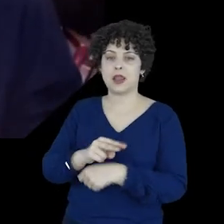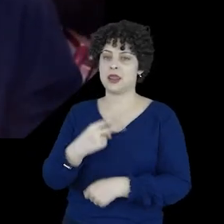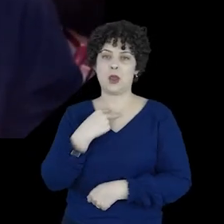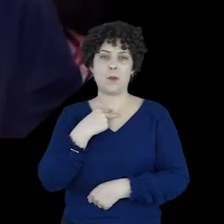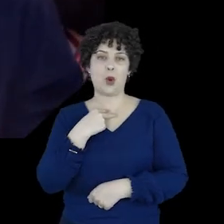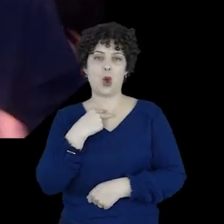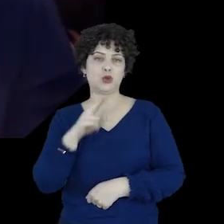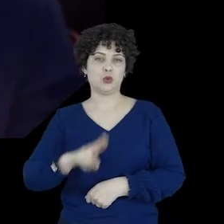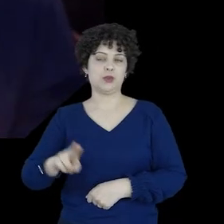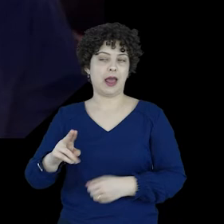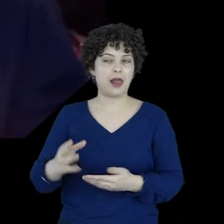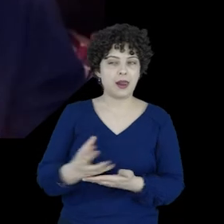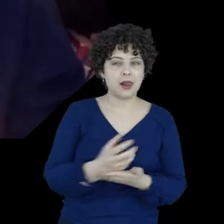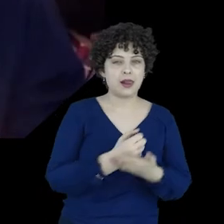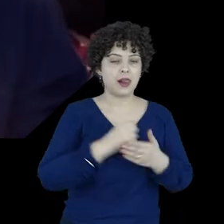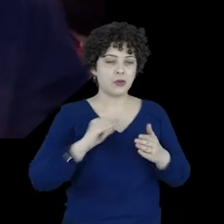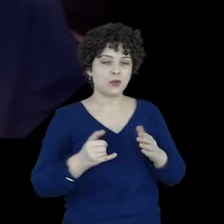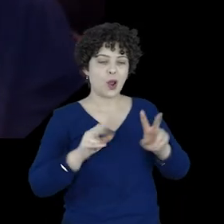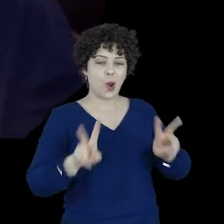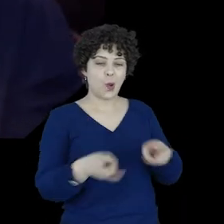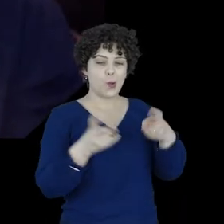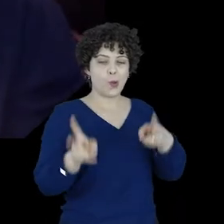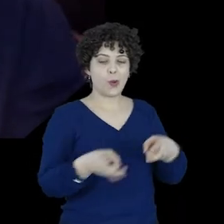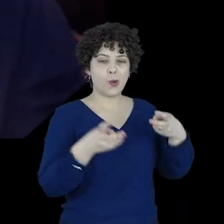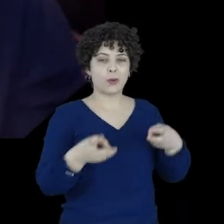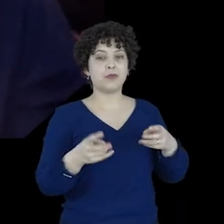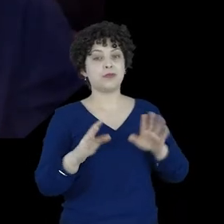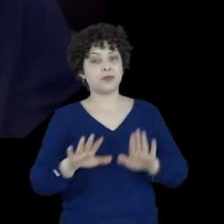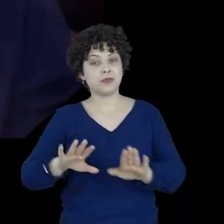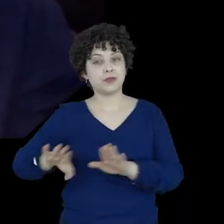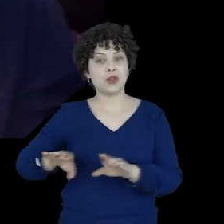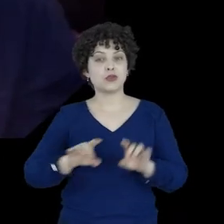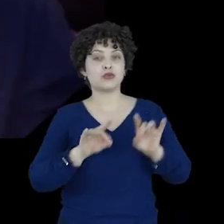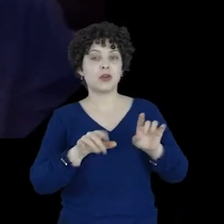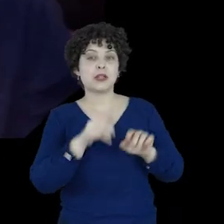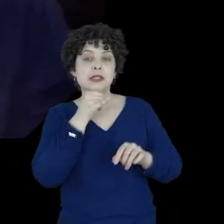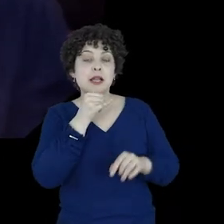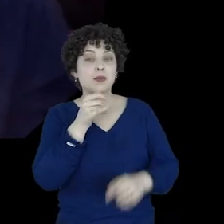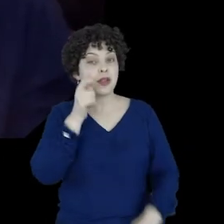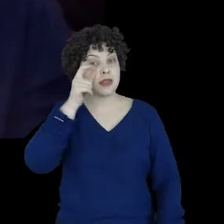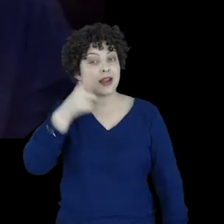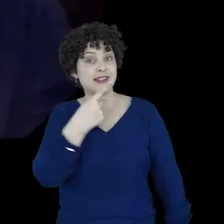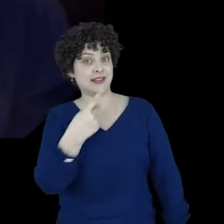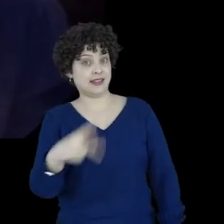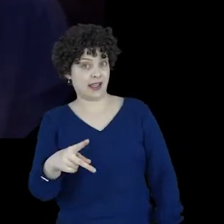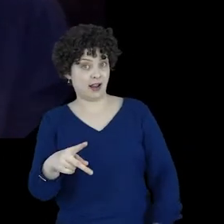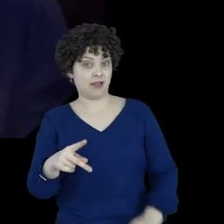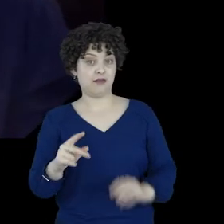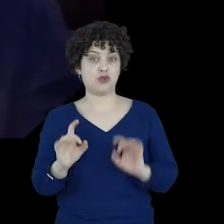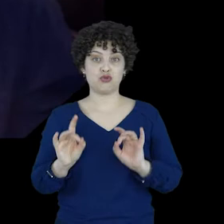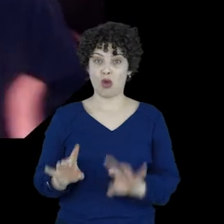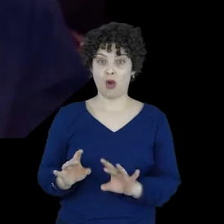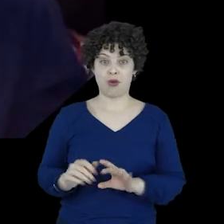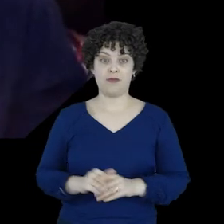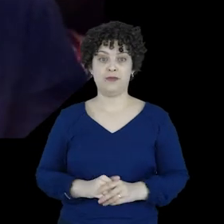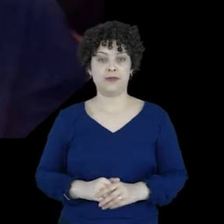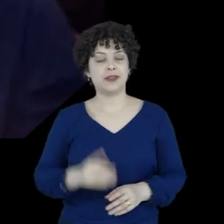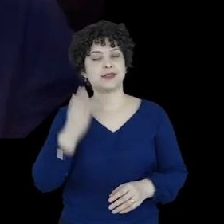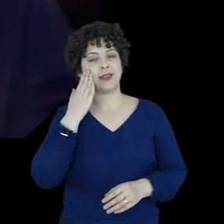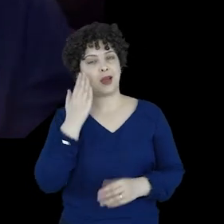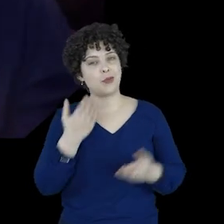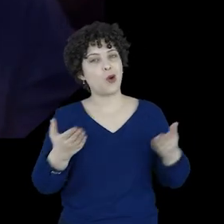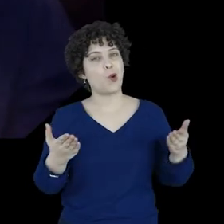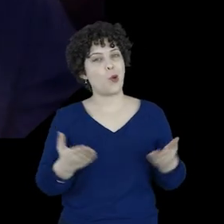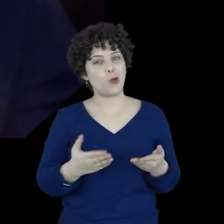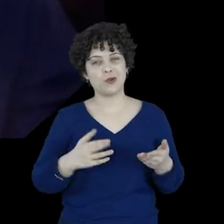no pueden ser utilizados, salvo en aquellas actividades relacionadas con su interés superior, cosa que sabemos hoy en